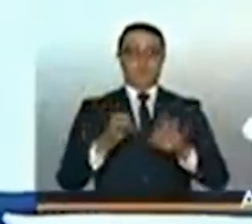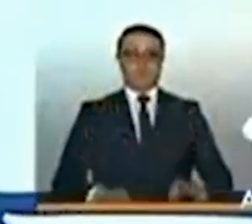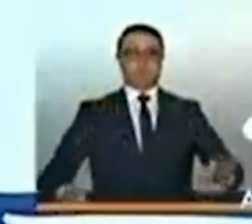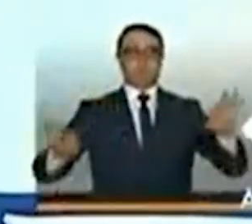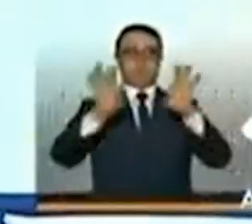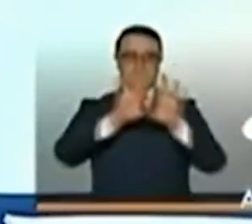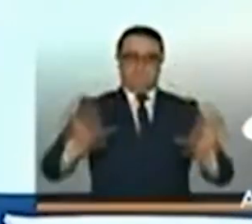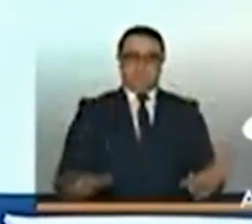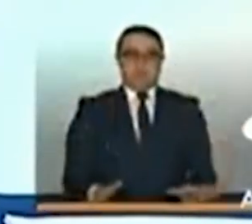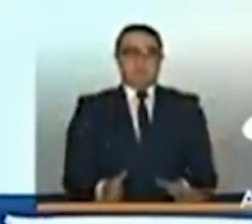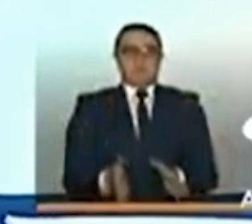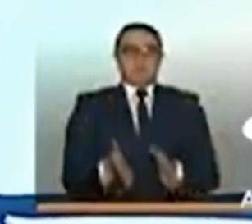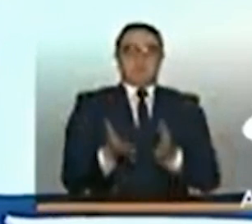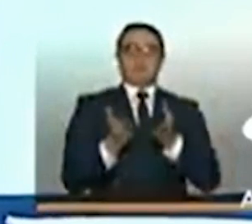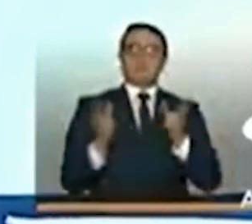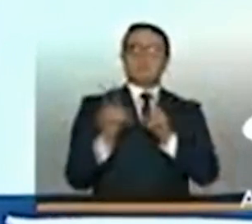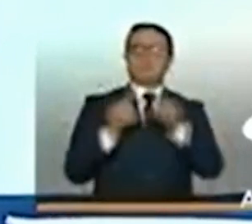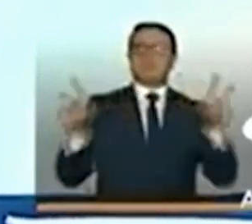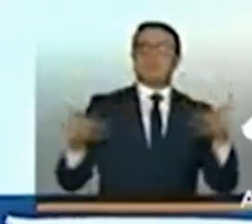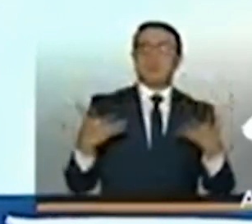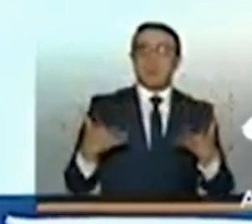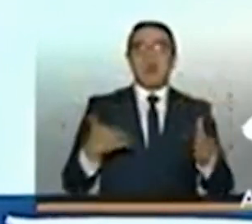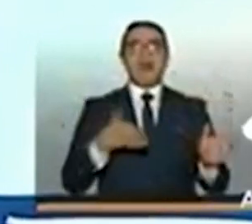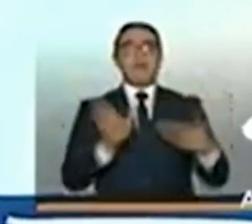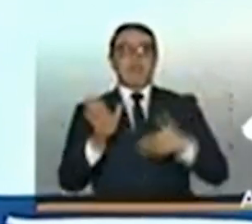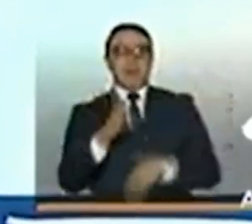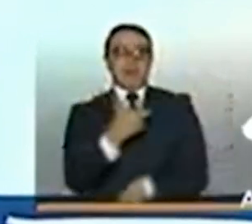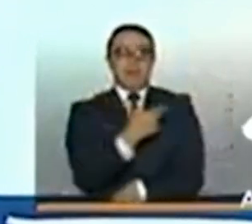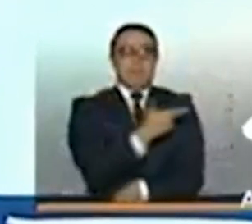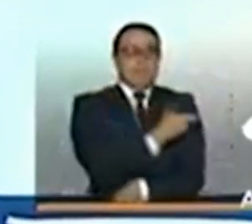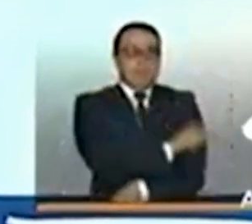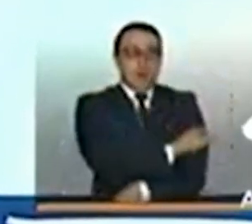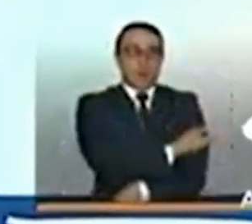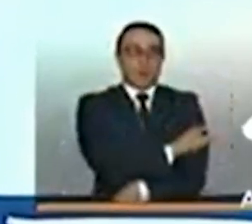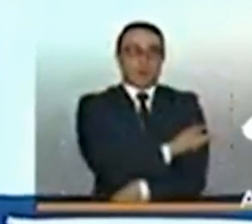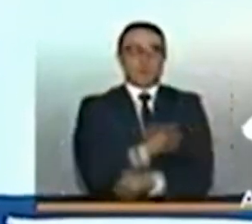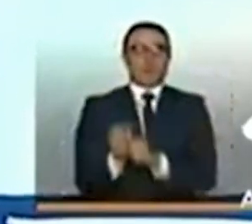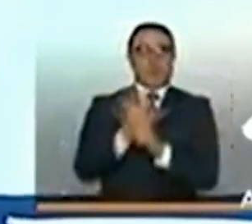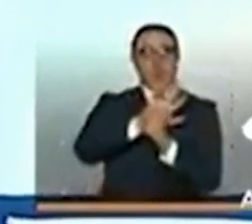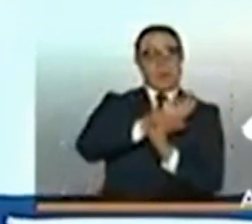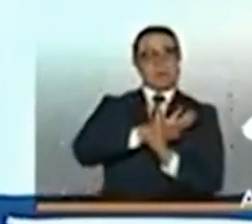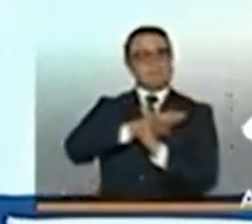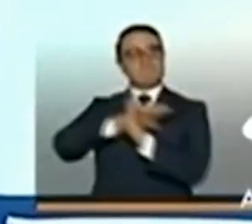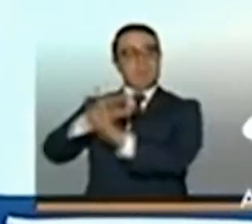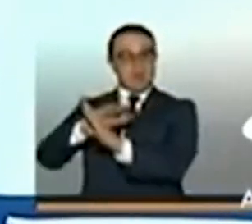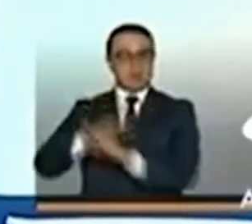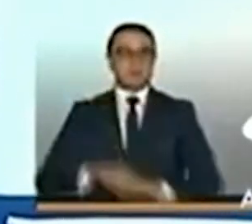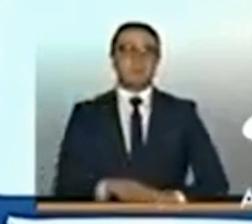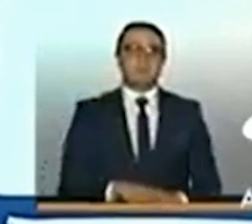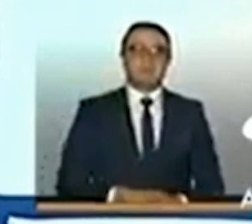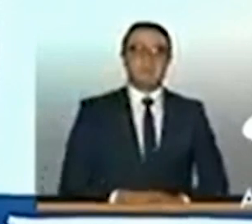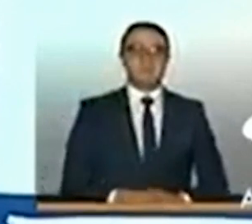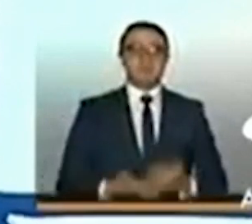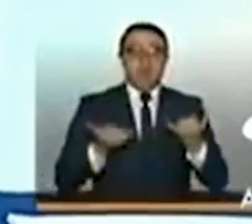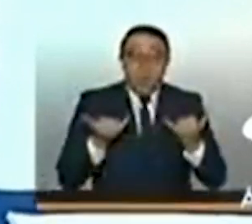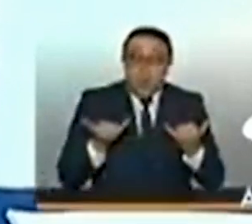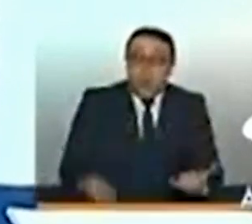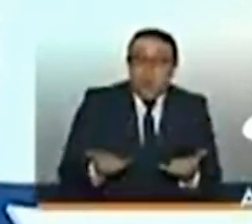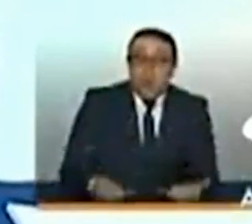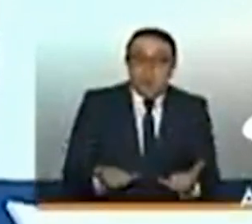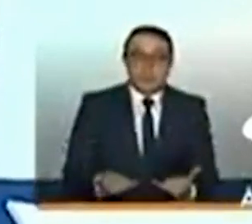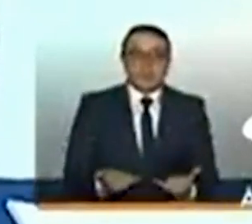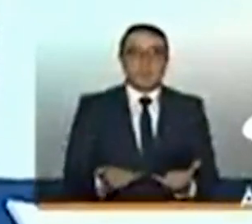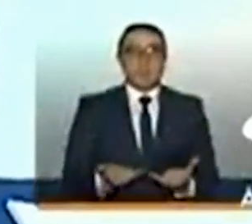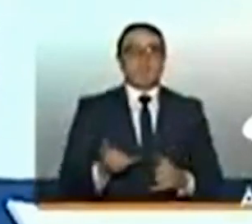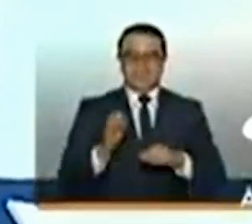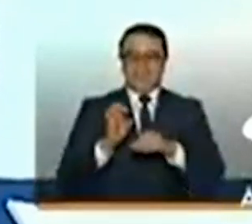relevante para avanzar en el programa de vacunación contra el COVID-19. Hoy,